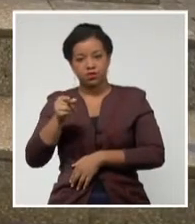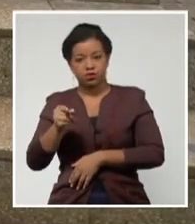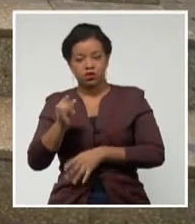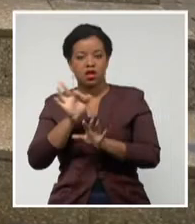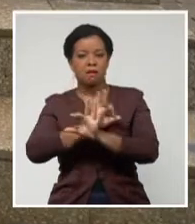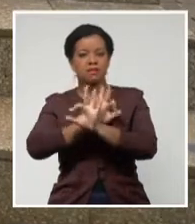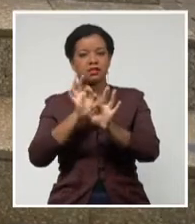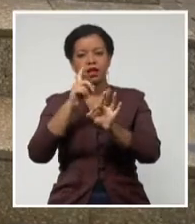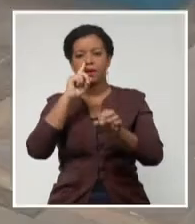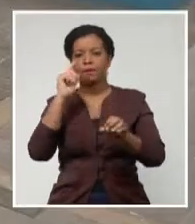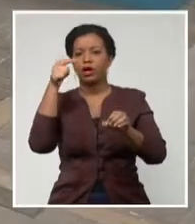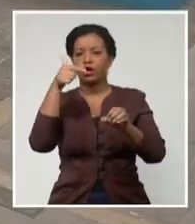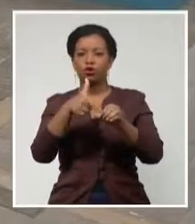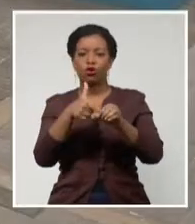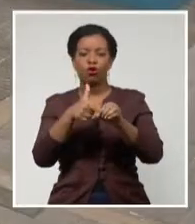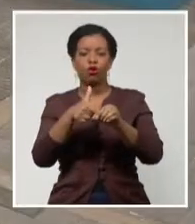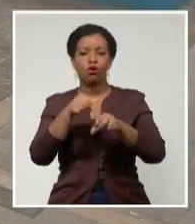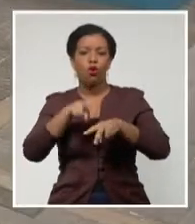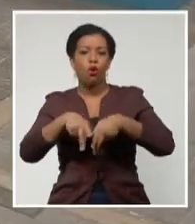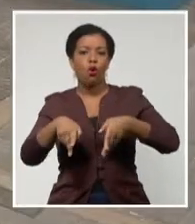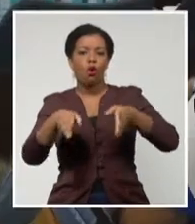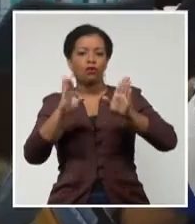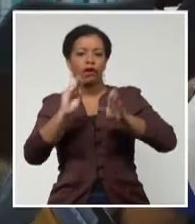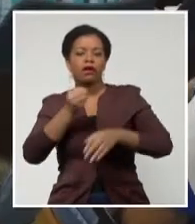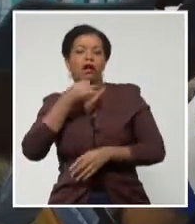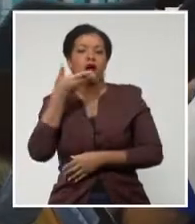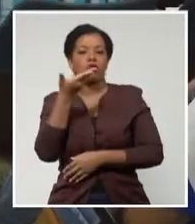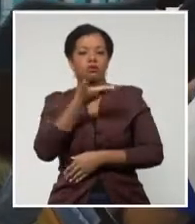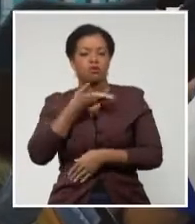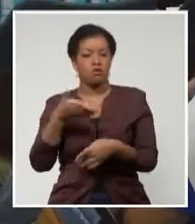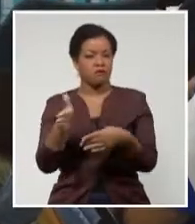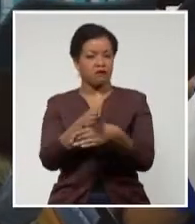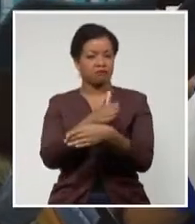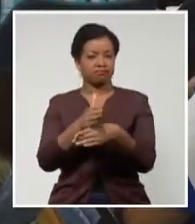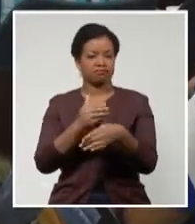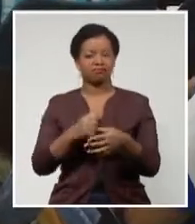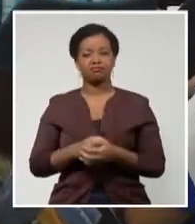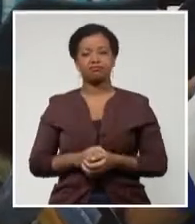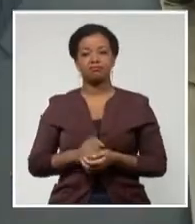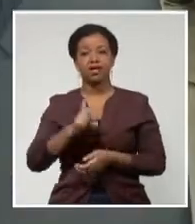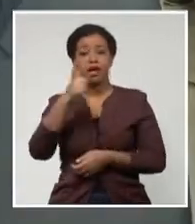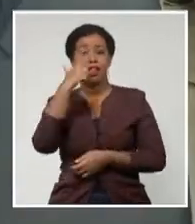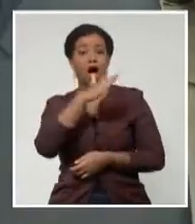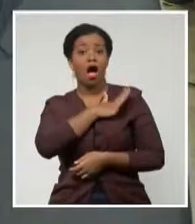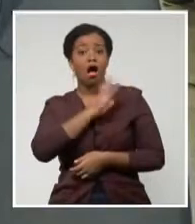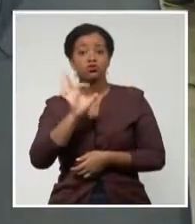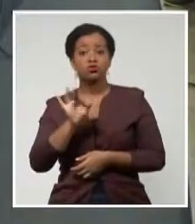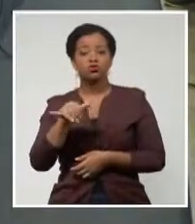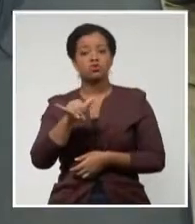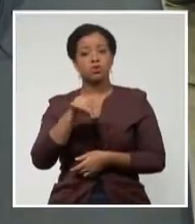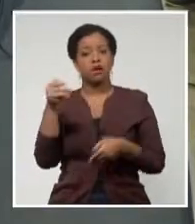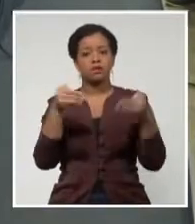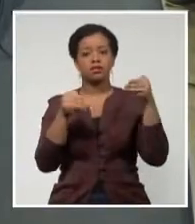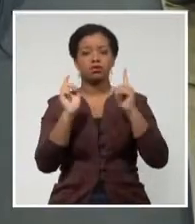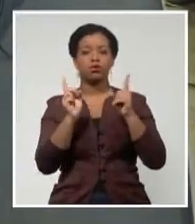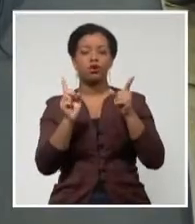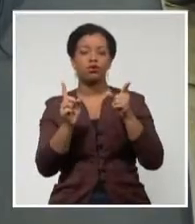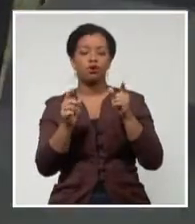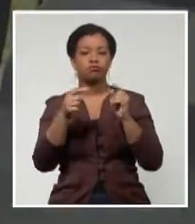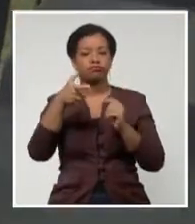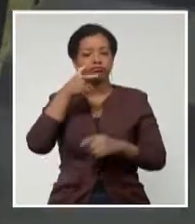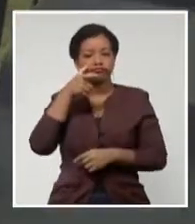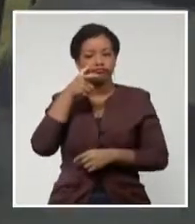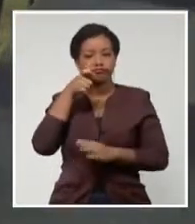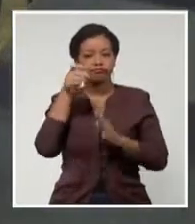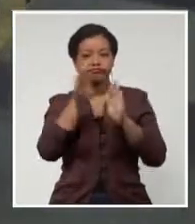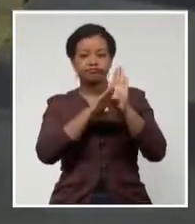petróleo, alojamiento hotelero, comercio y gastronomía. Lazo Hernández también participó en la reunión de chequeo de los indicadores productivos con el